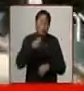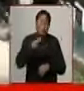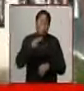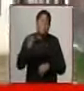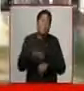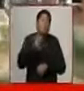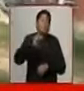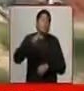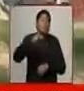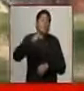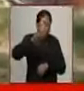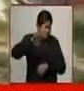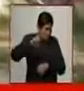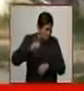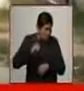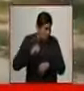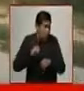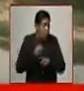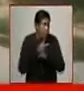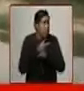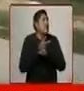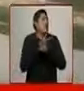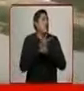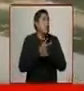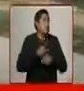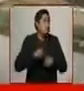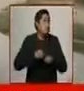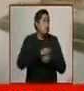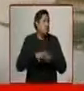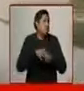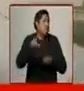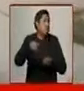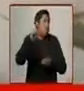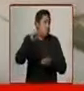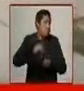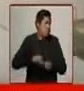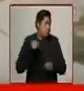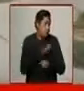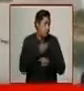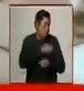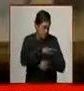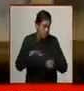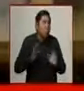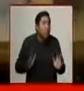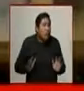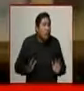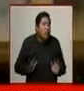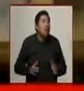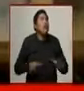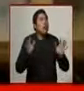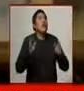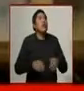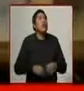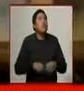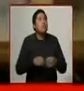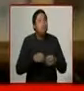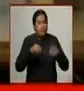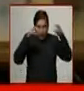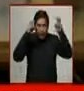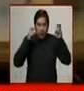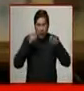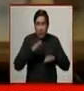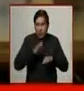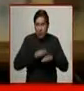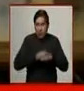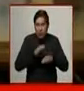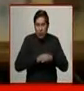estar prevenidos a la posible llegada, ¿no?, de la cepa brasilera a nuestro municipio. Sus determinaciones en el tema de